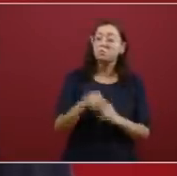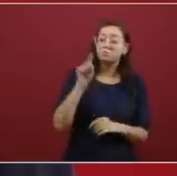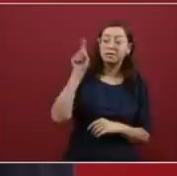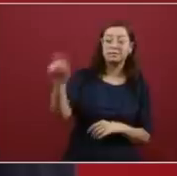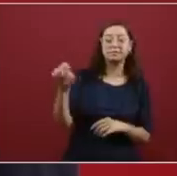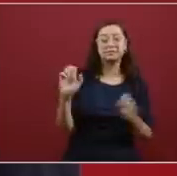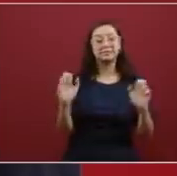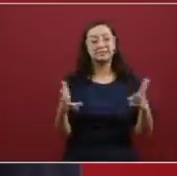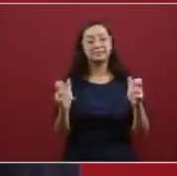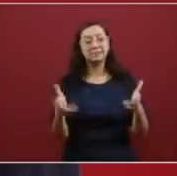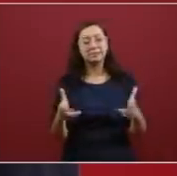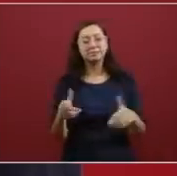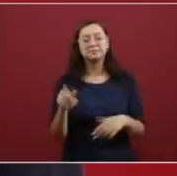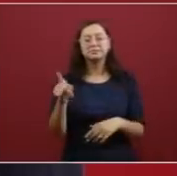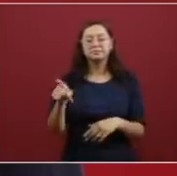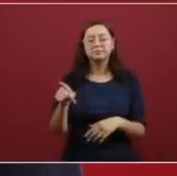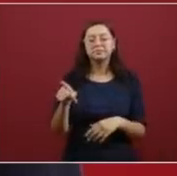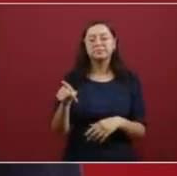ya